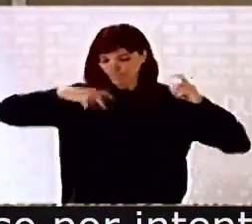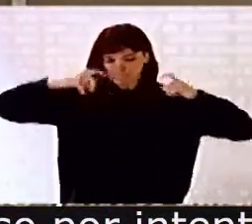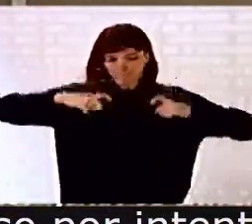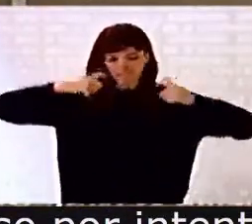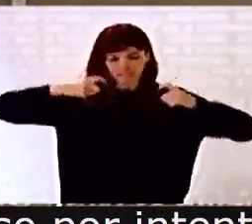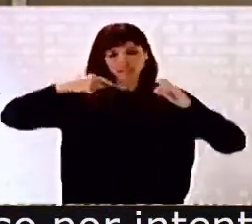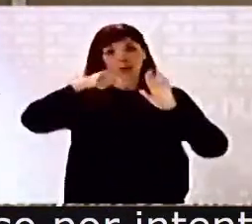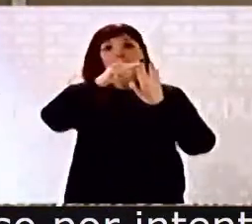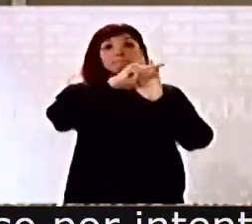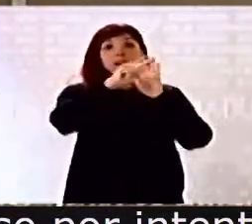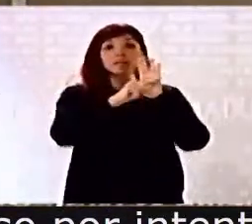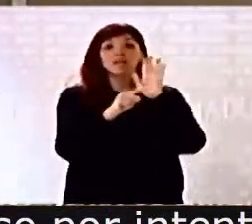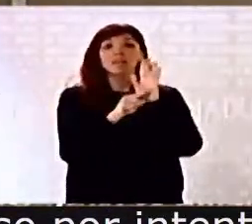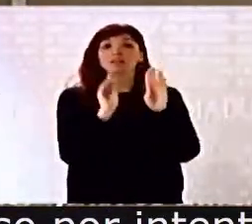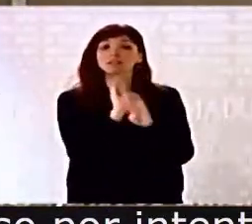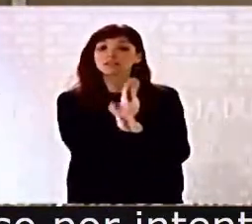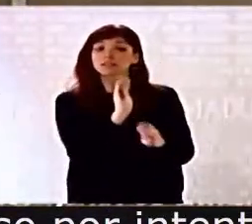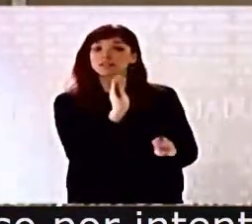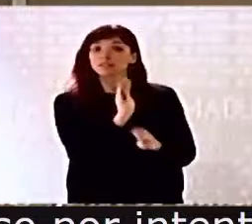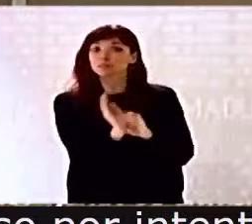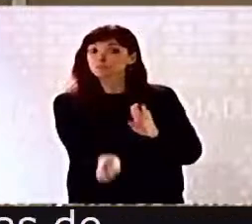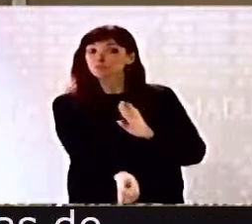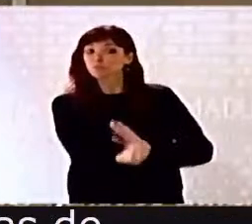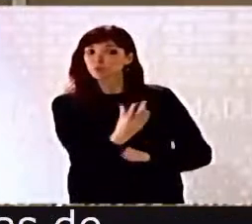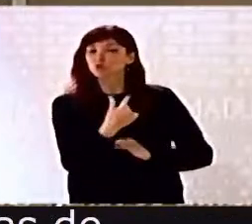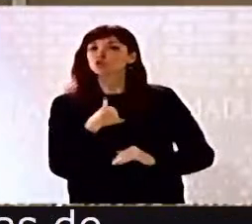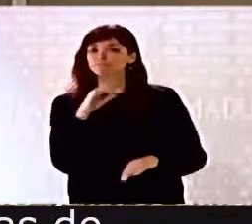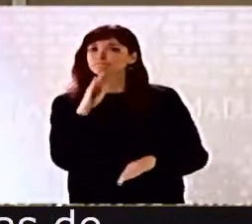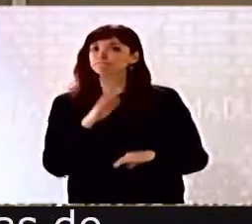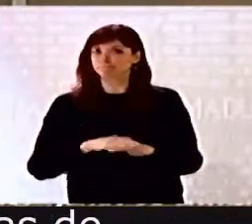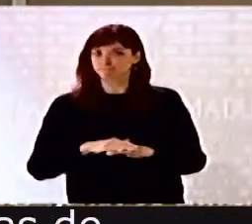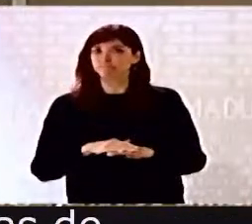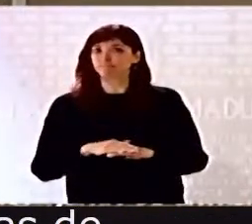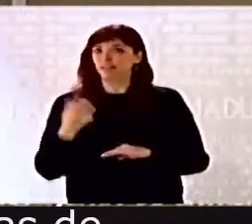las medidas de seguridad que hemos establecido.